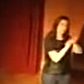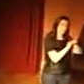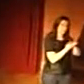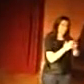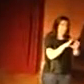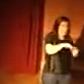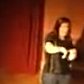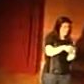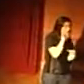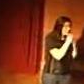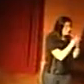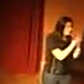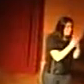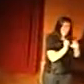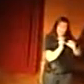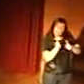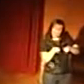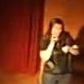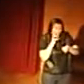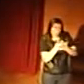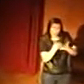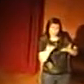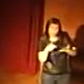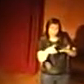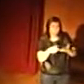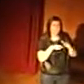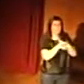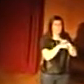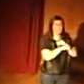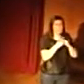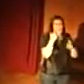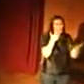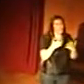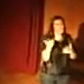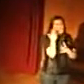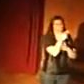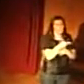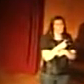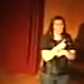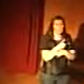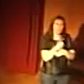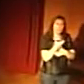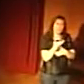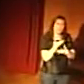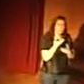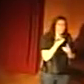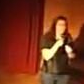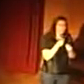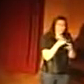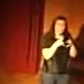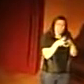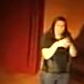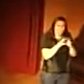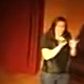18 y principios del 19 como las las los artísticos están rigurosamente muy rígidamente estructurados en su